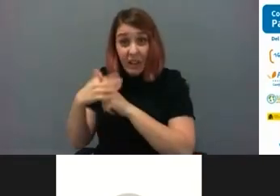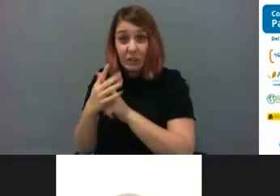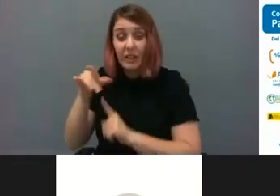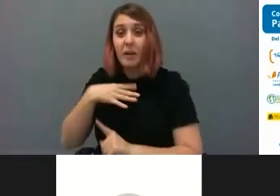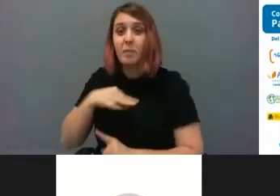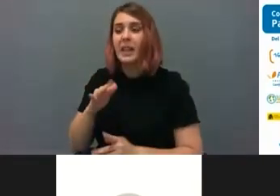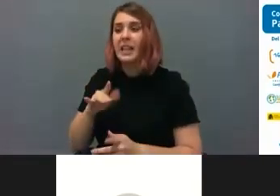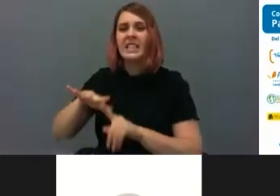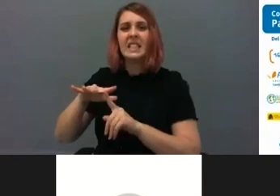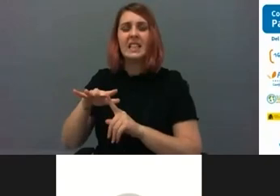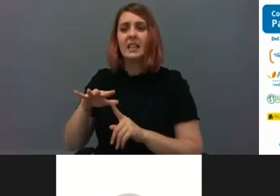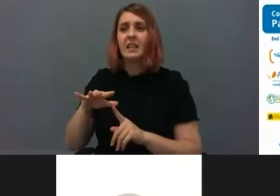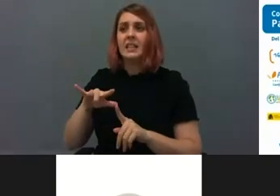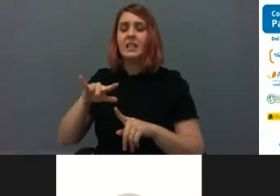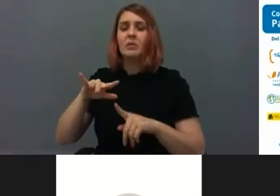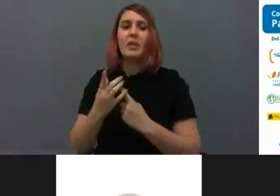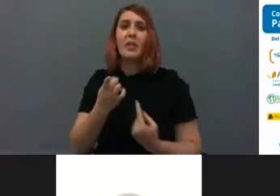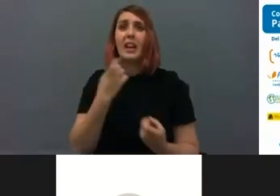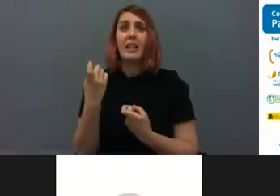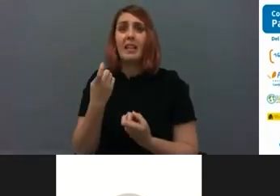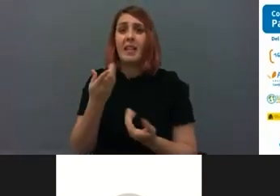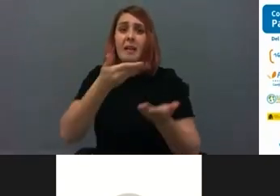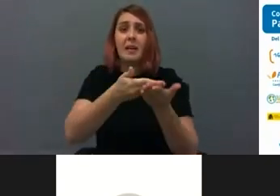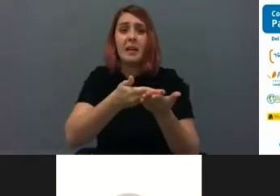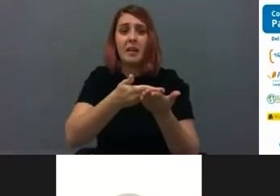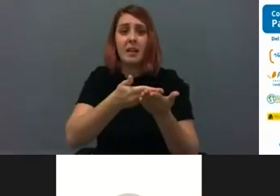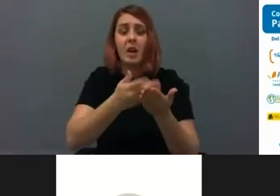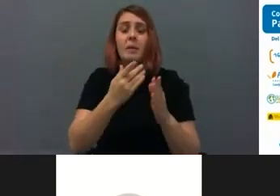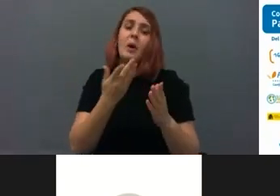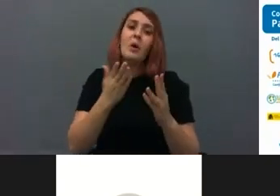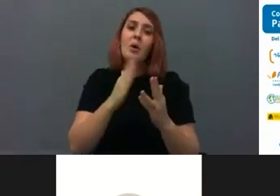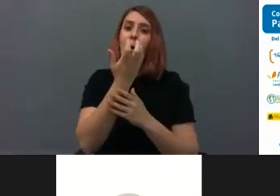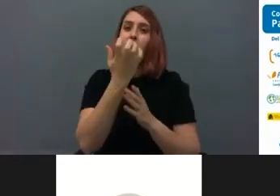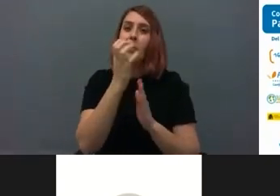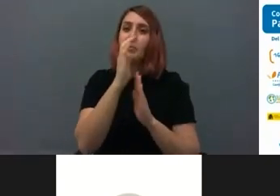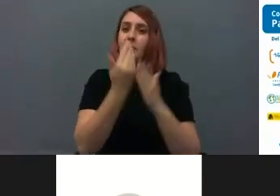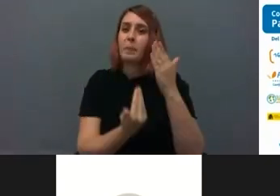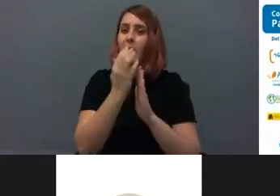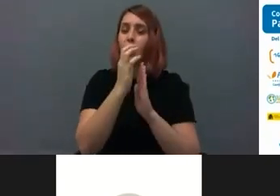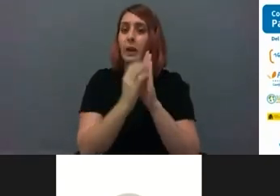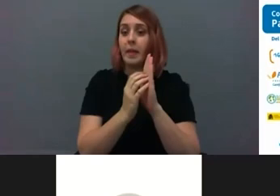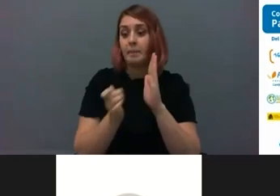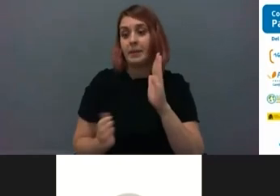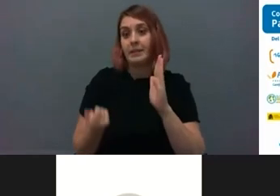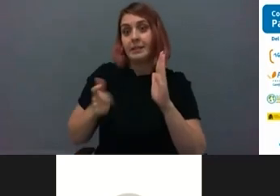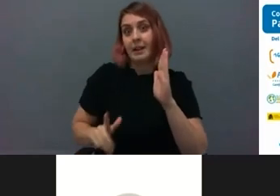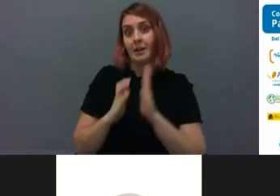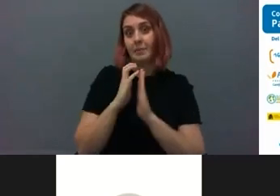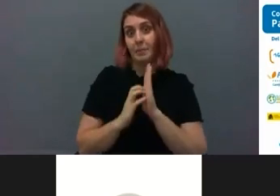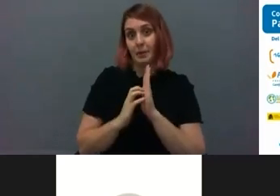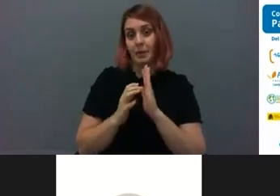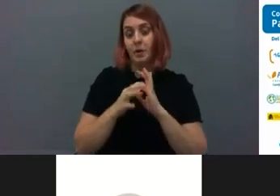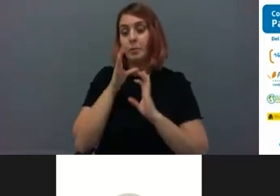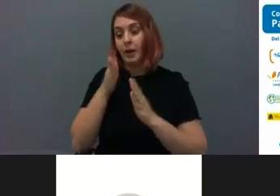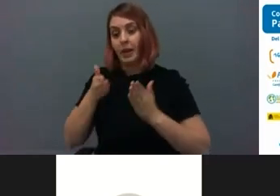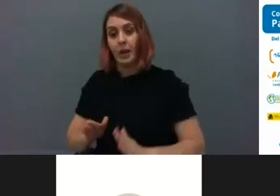que pasar por esta indeseable necesidad de pedir la limosna de una reducción de jornada y, por consiguiente, la disminución de su sueldo por tener un hijo con una